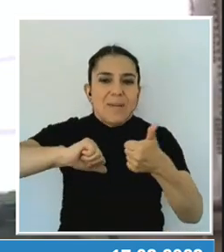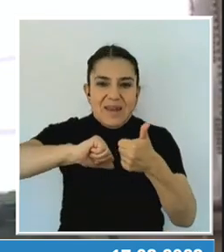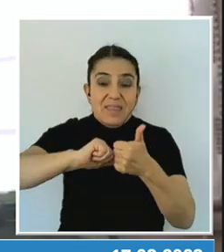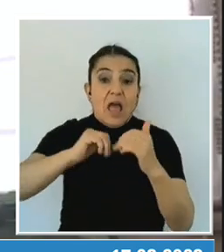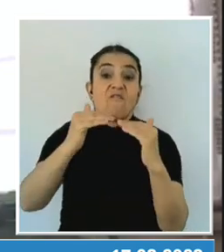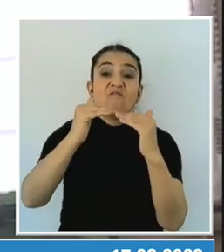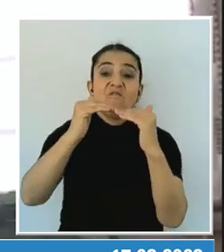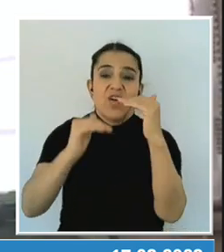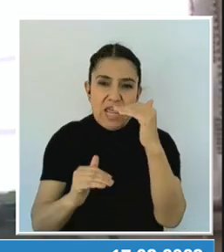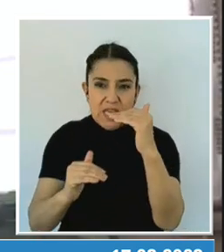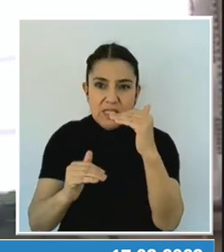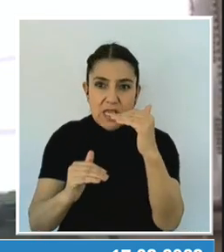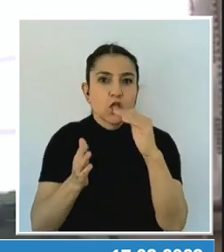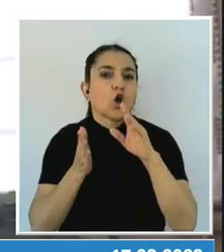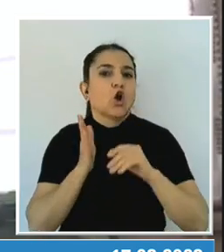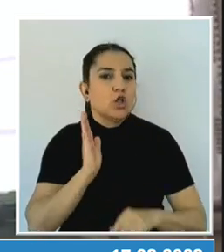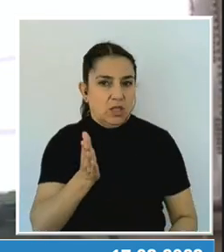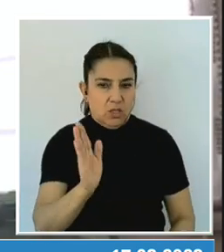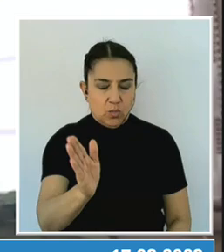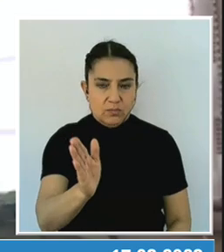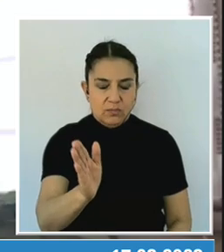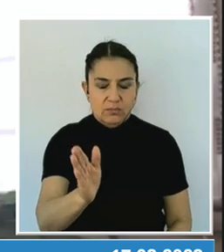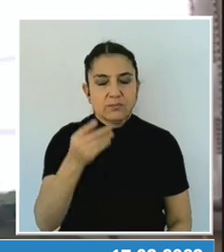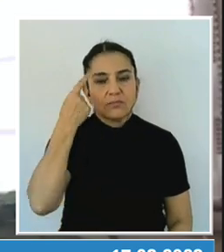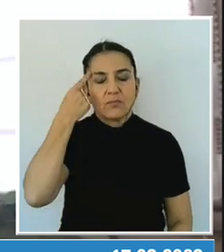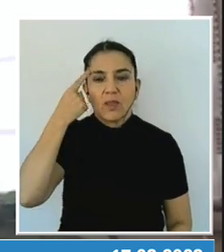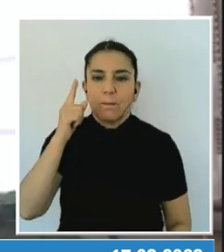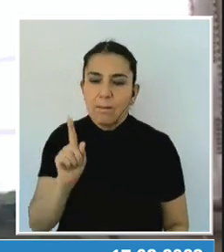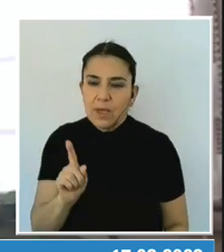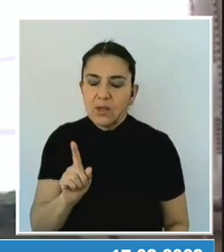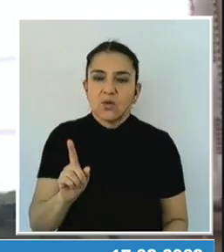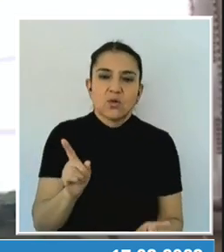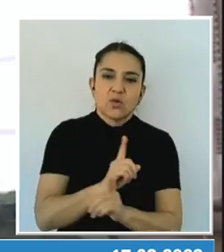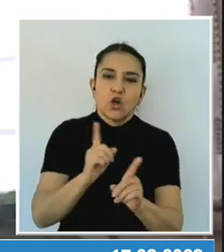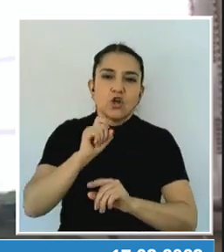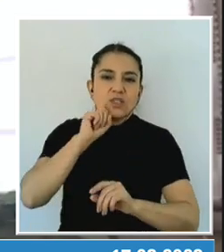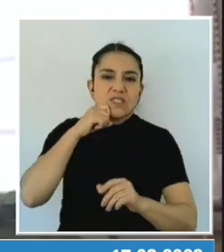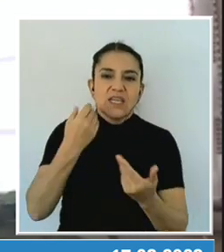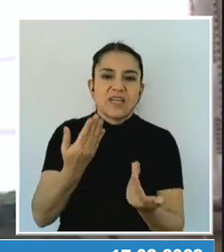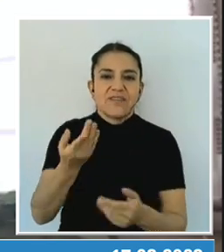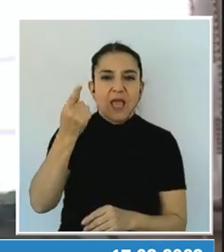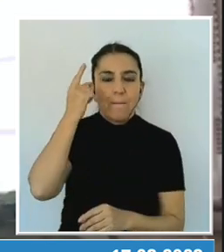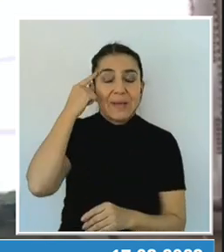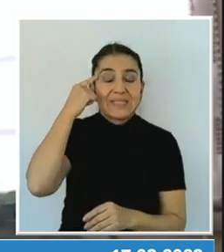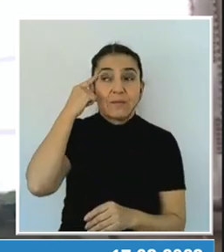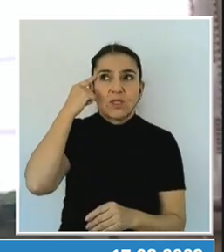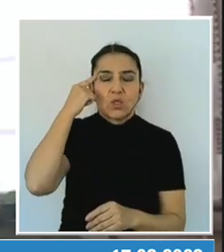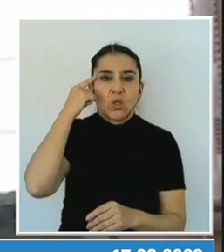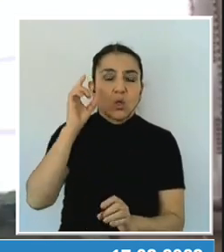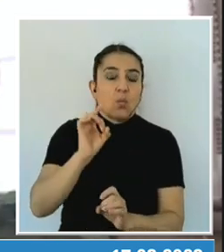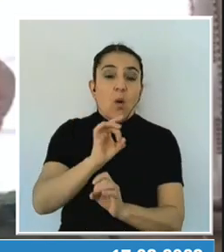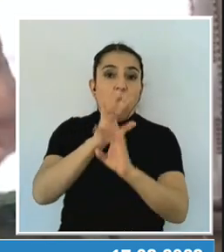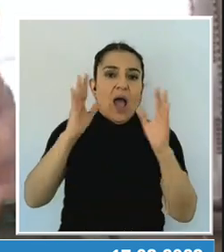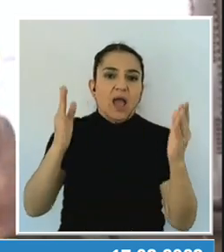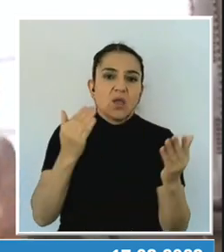las brechas persisten, ¿no? Pero no es que haya un pensamiento mágico cuando se